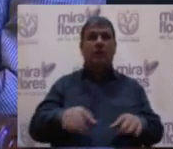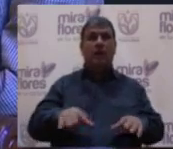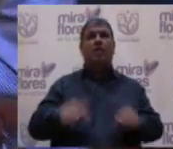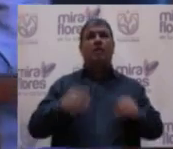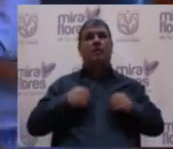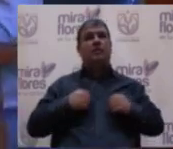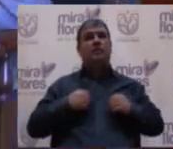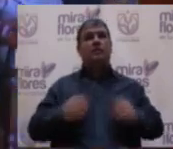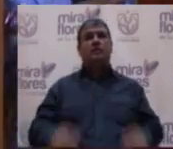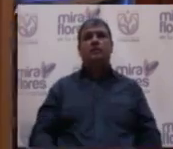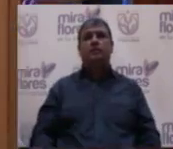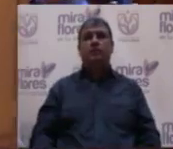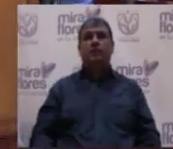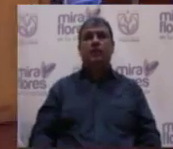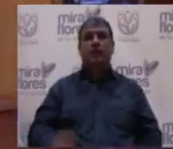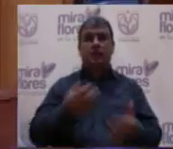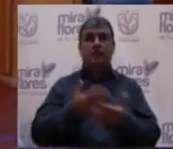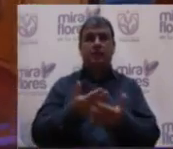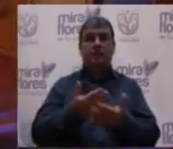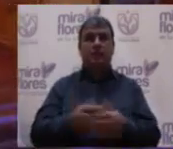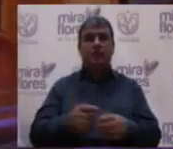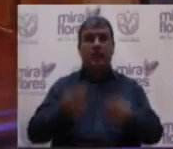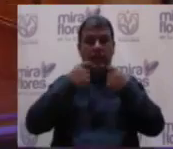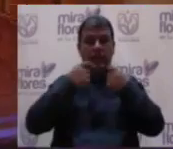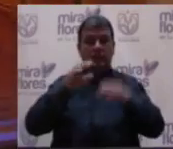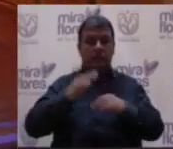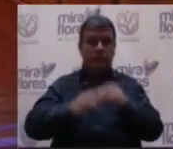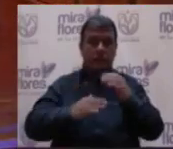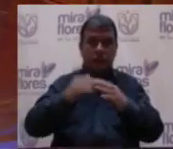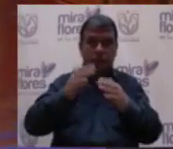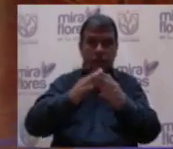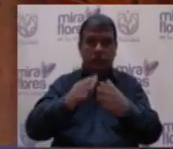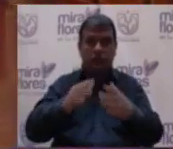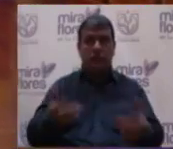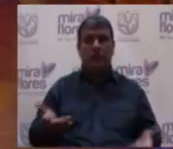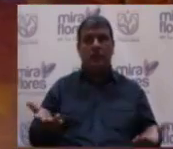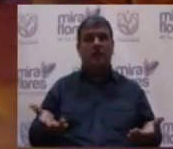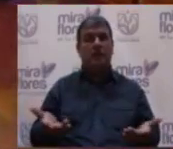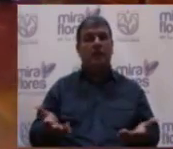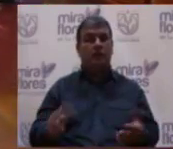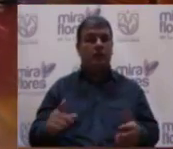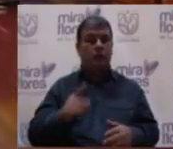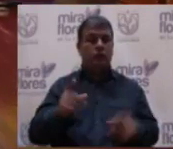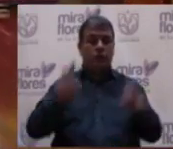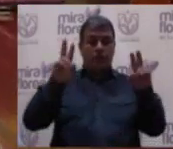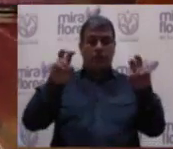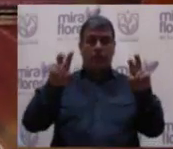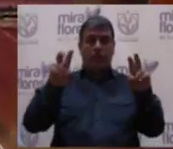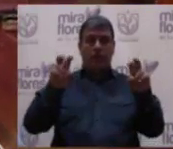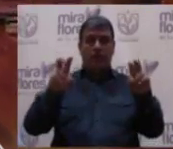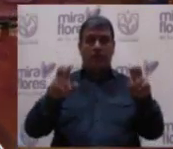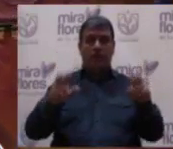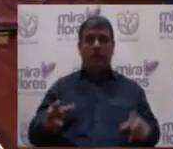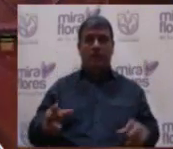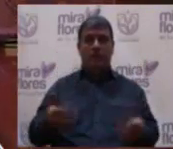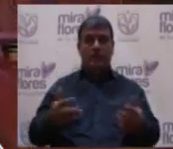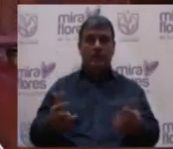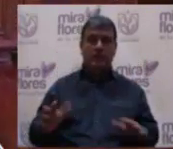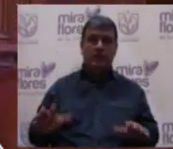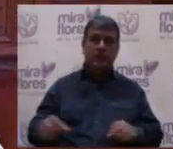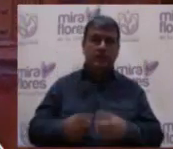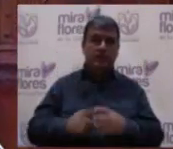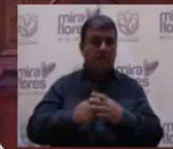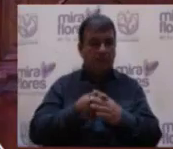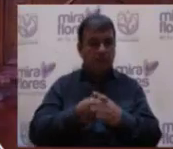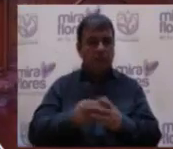Gracias. Bien. El éxito se construye, señor de Albertis. El éxito no es un tema que se genere por